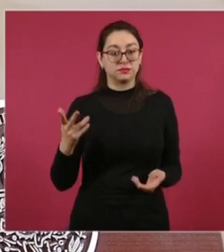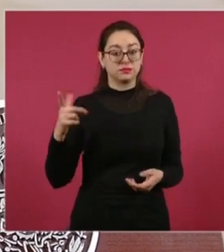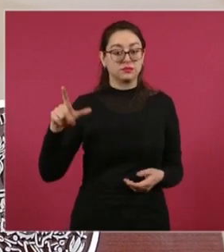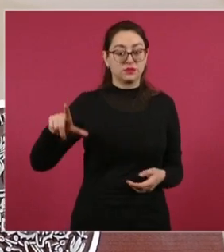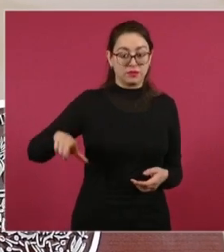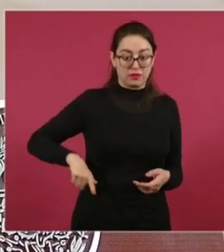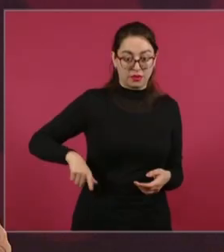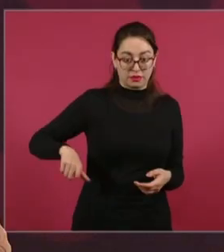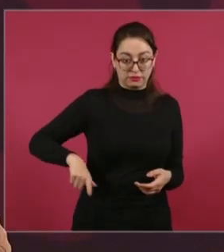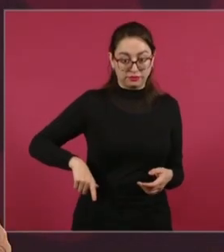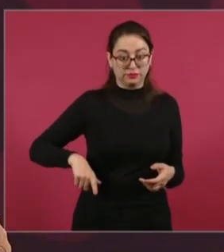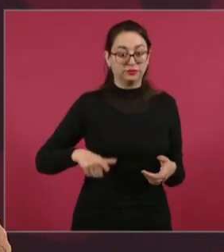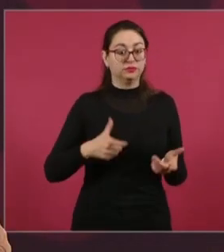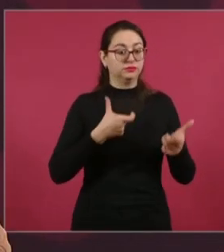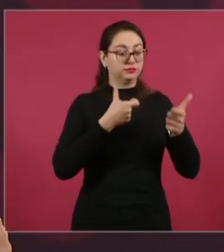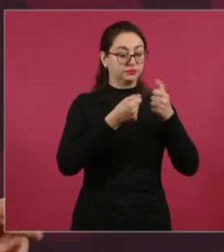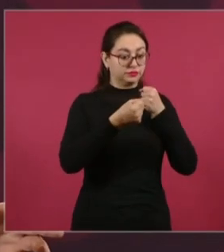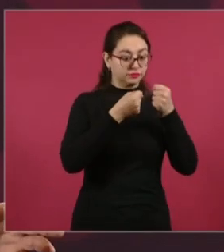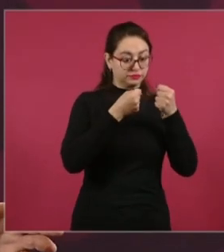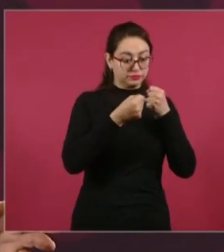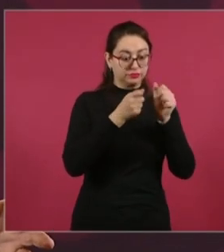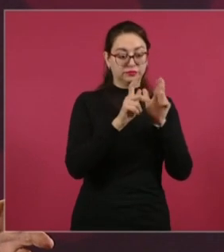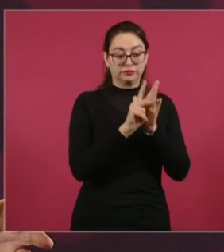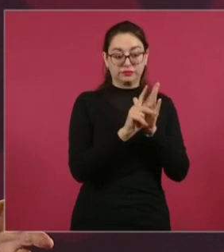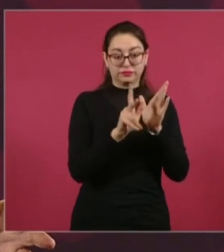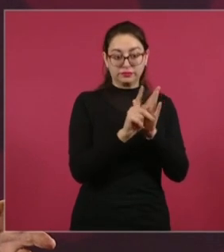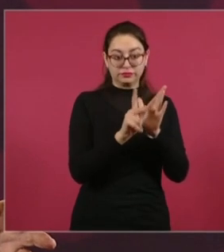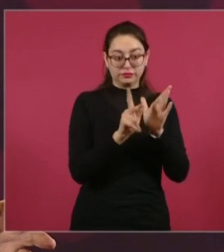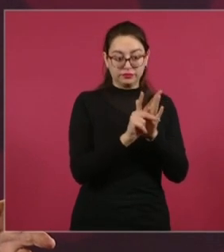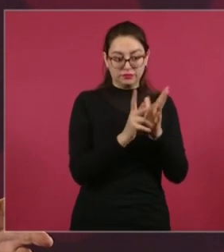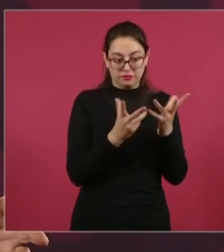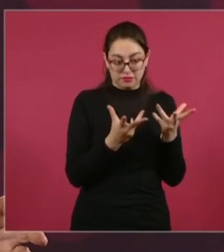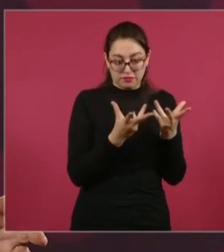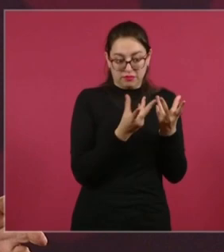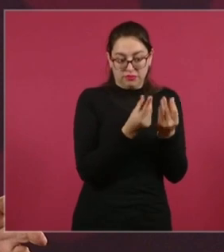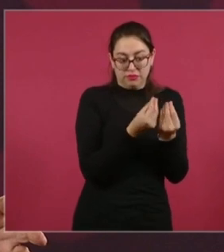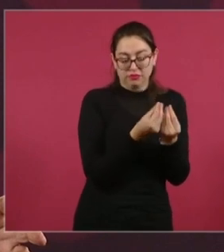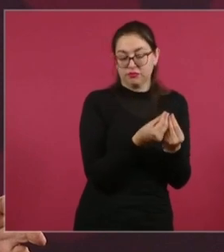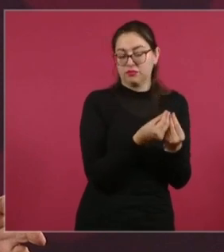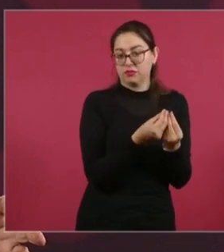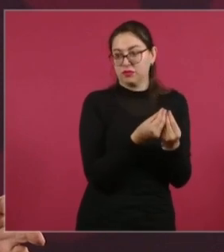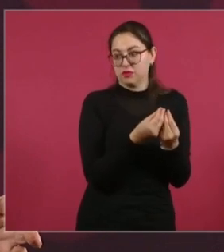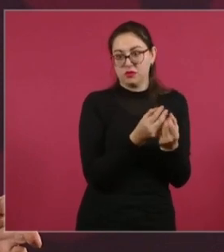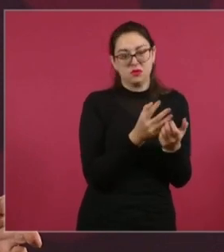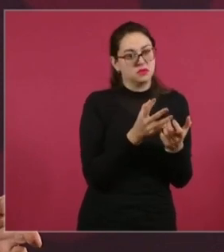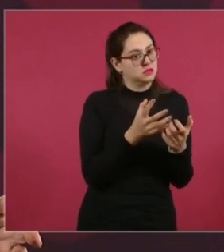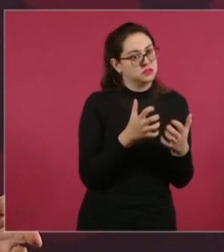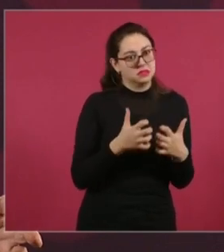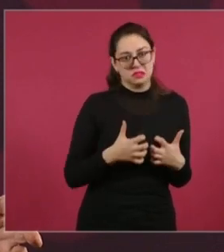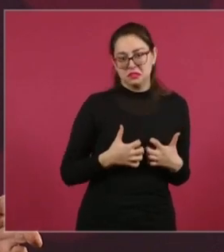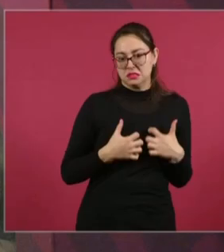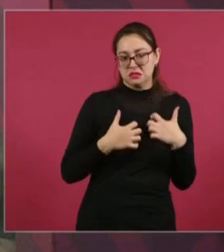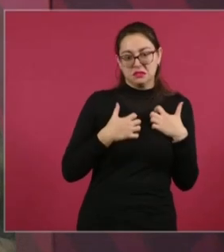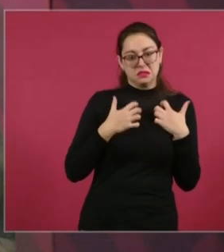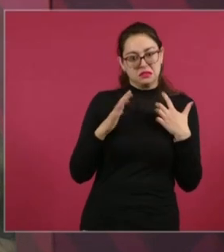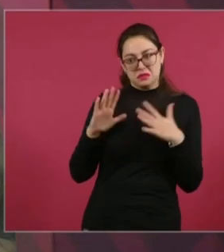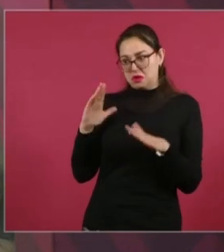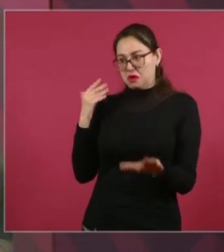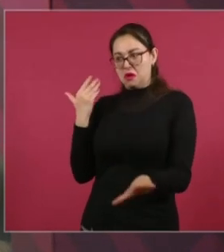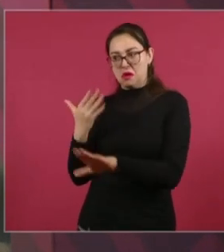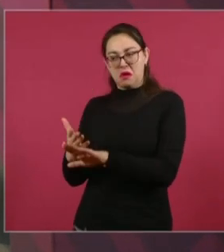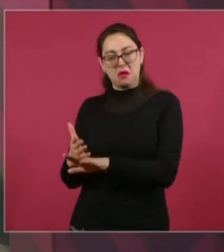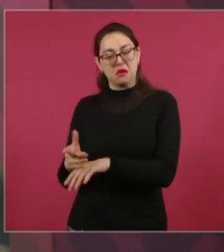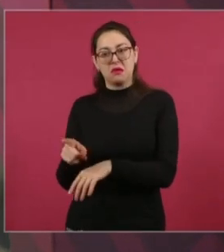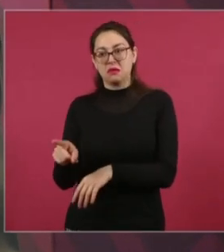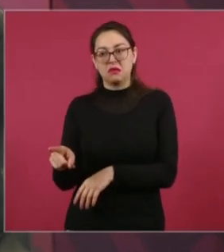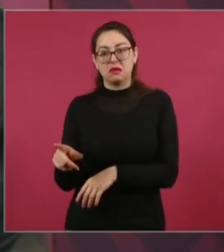no estaban de acuerdo con los cambios,